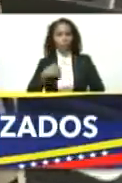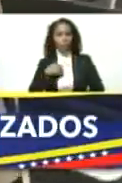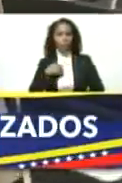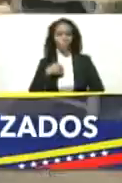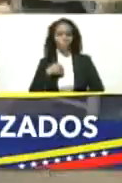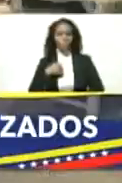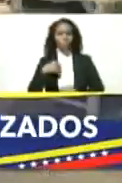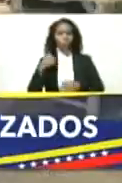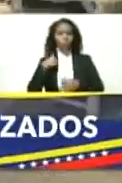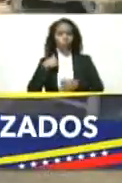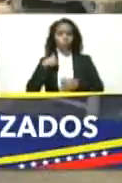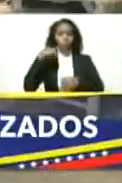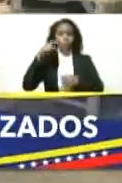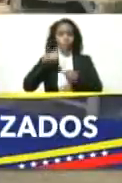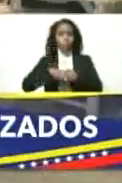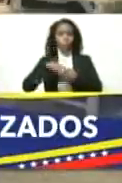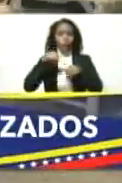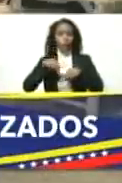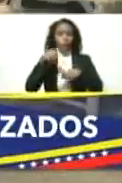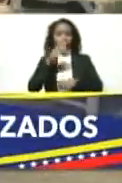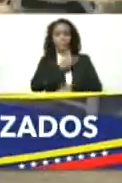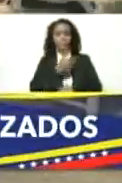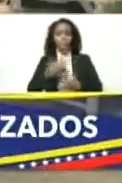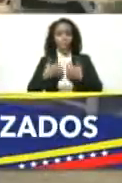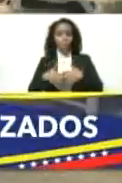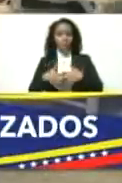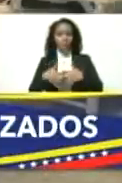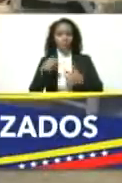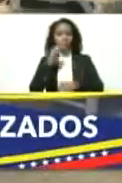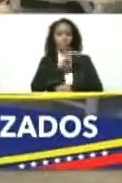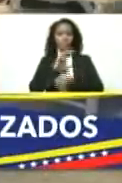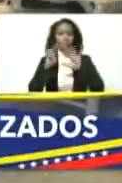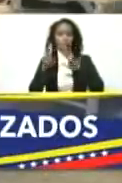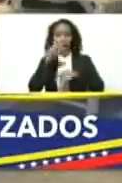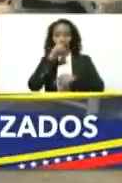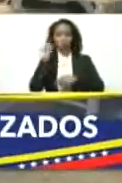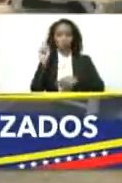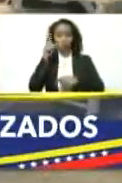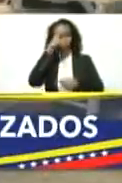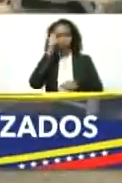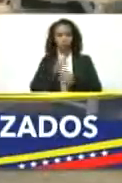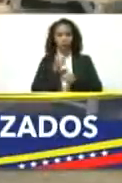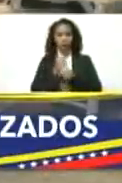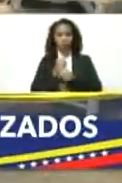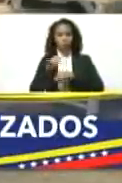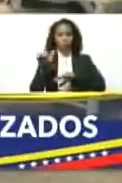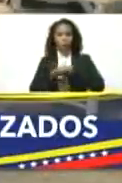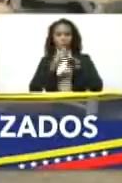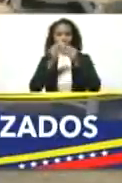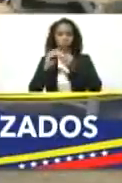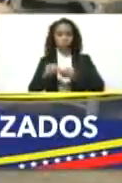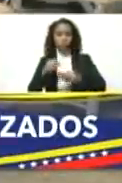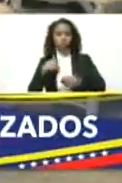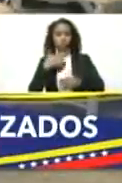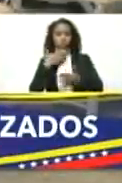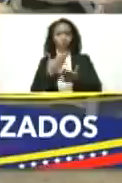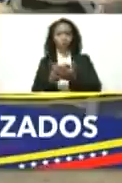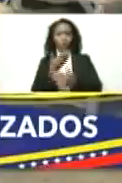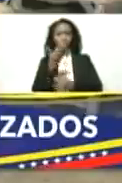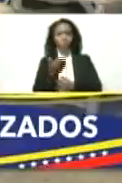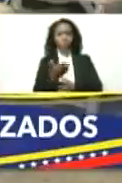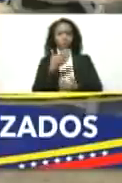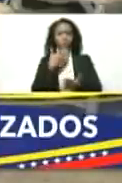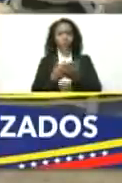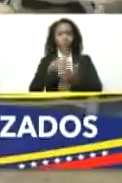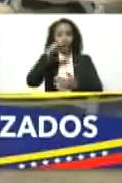Pineda, pertenezco a esta empresa. Tengo 27 años laborando en el calzado. Le doy gracias a usted, gracias a Dios